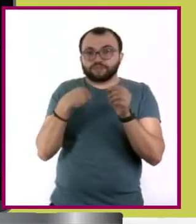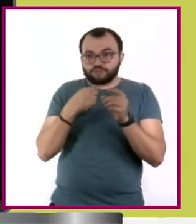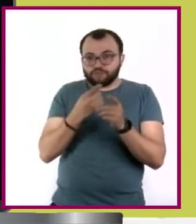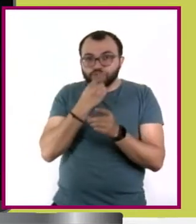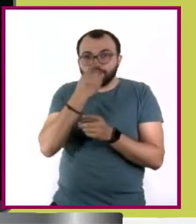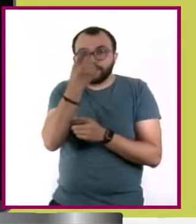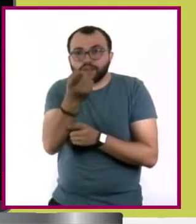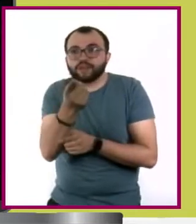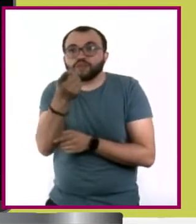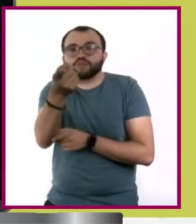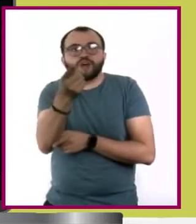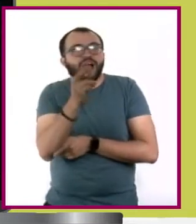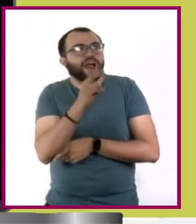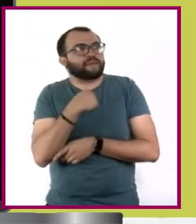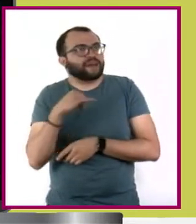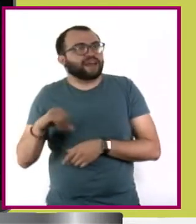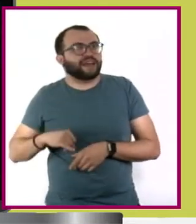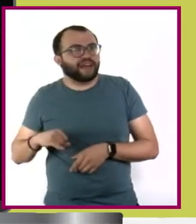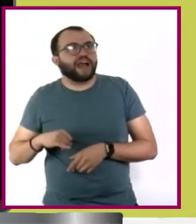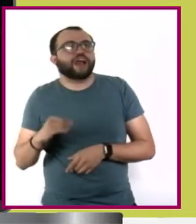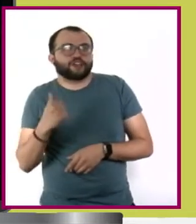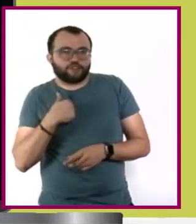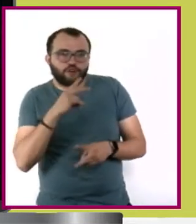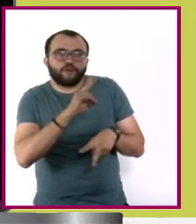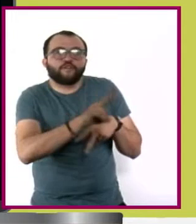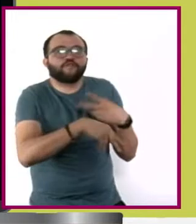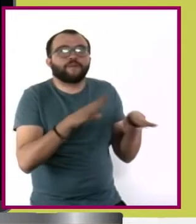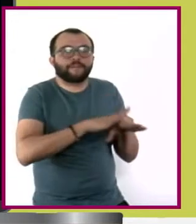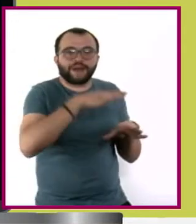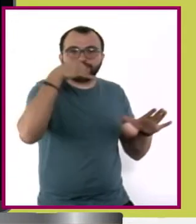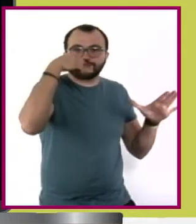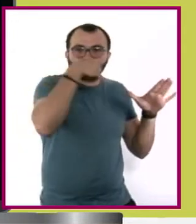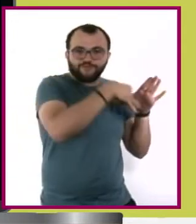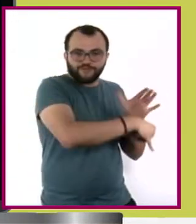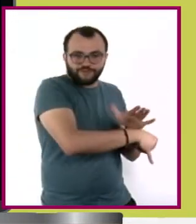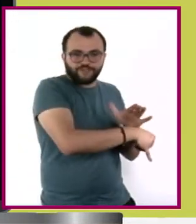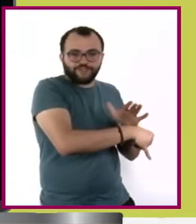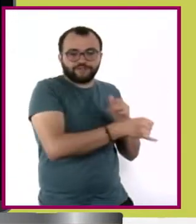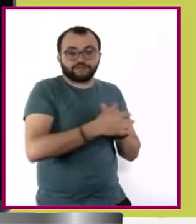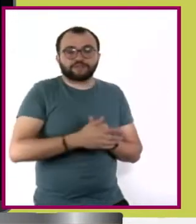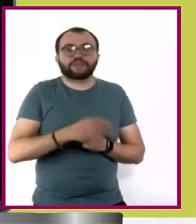en específico. De tal forma que si yo te doy un resumen